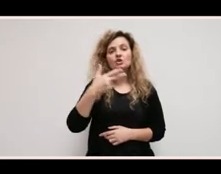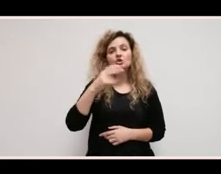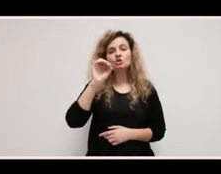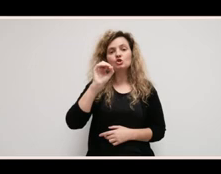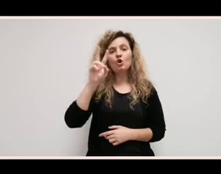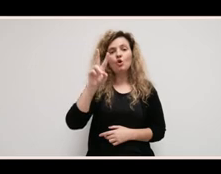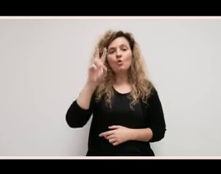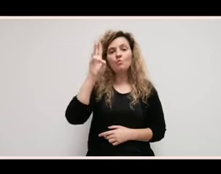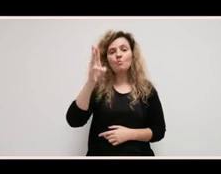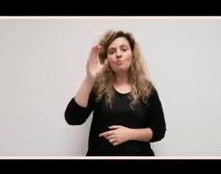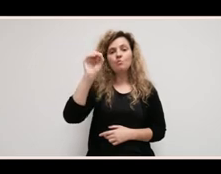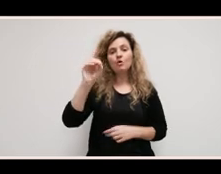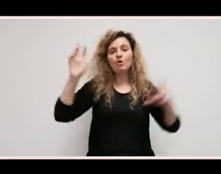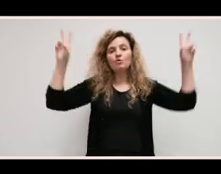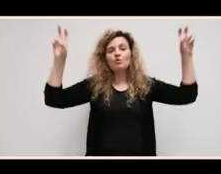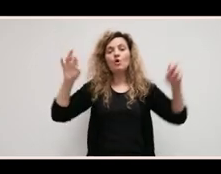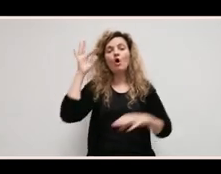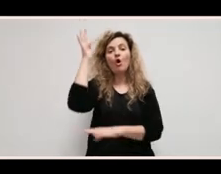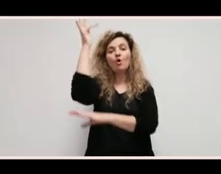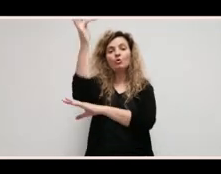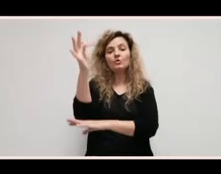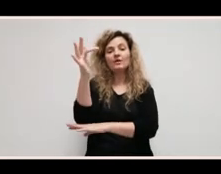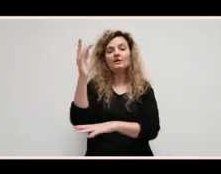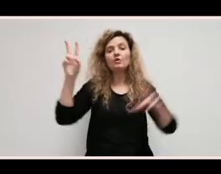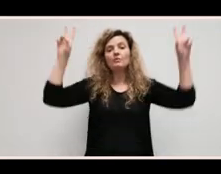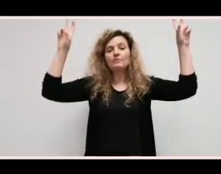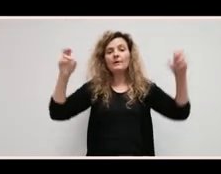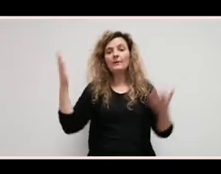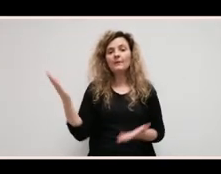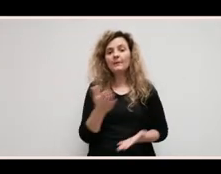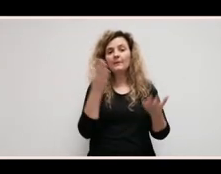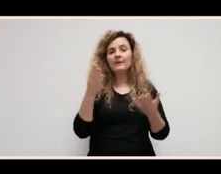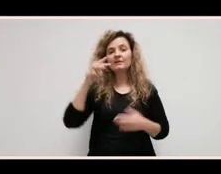o Cachoupo, o Cruceiro,